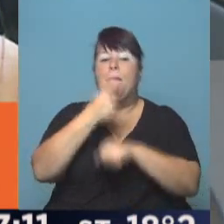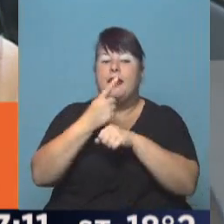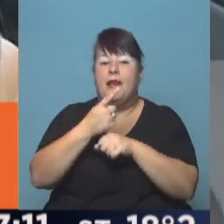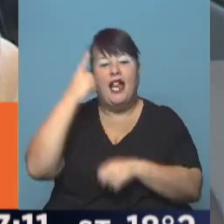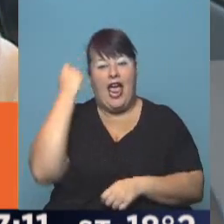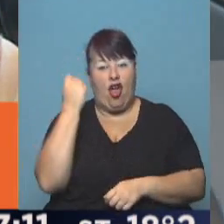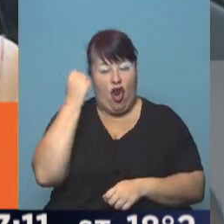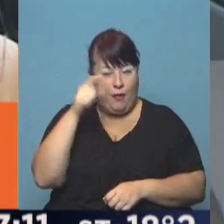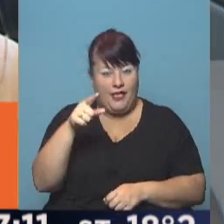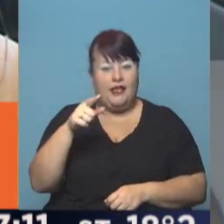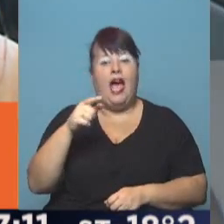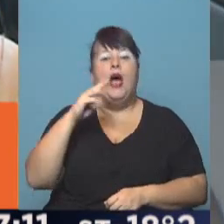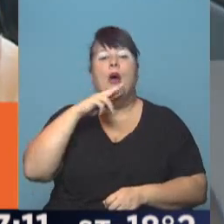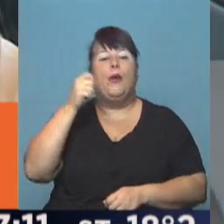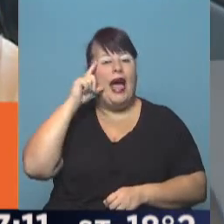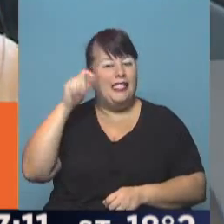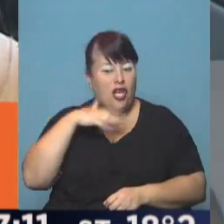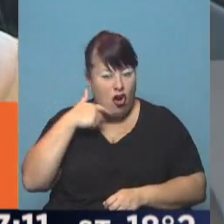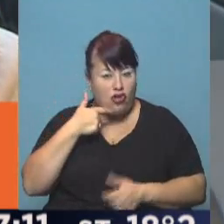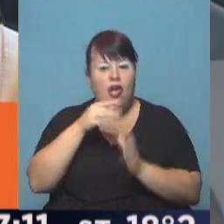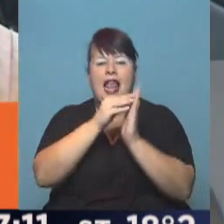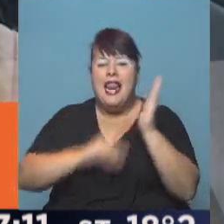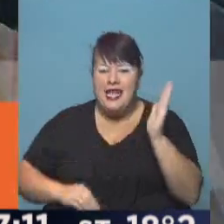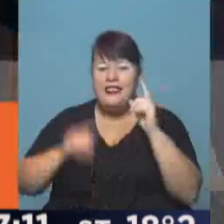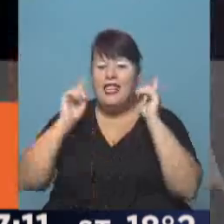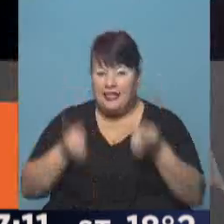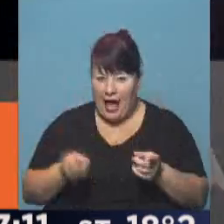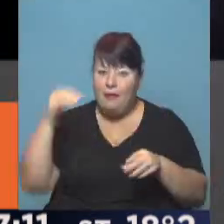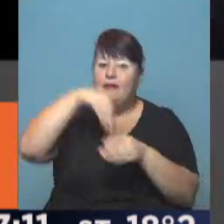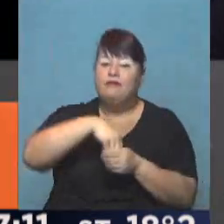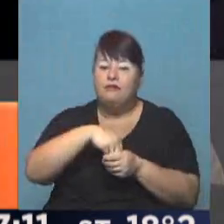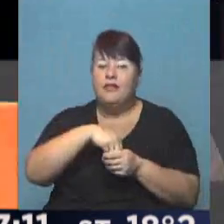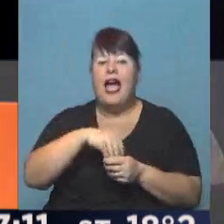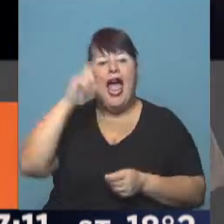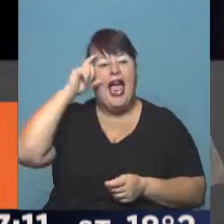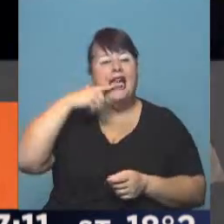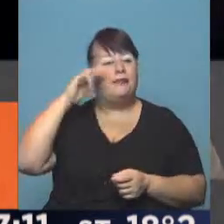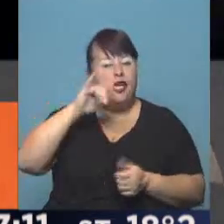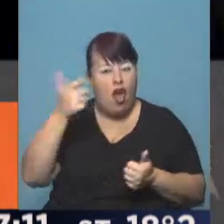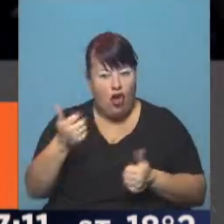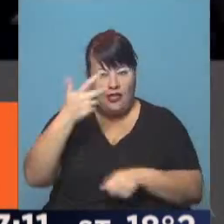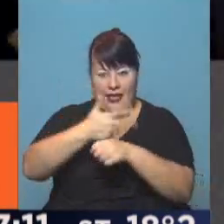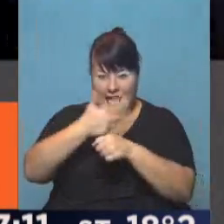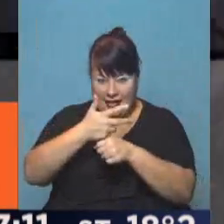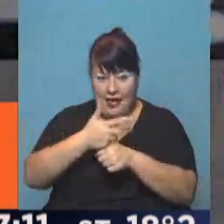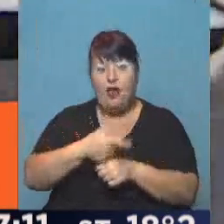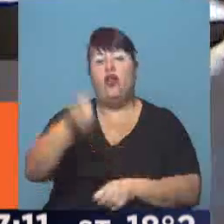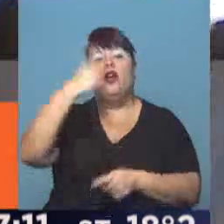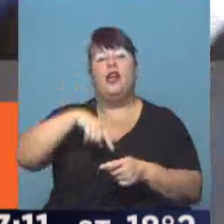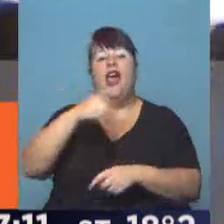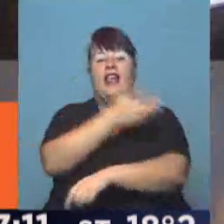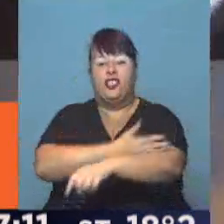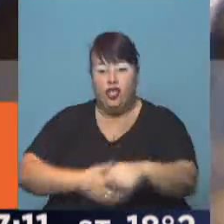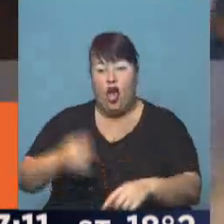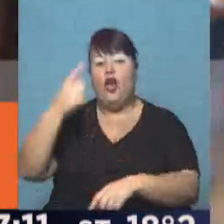a la economista fernando vallejos en una lista en la que también participó fernando espinoza en tercer término y daniel